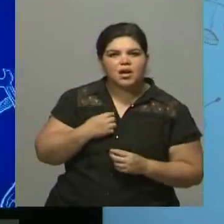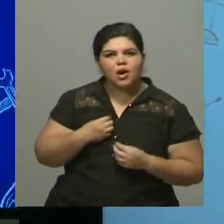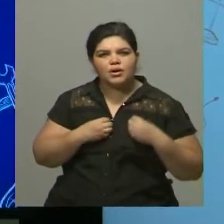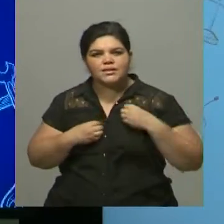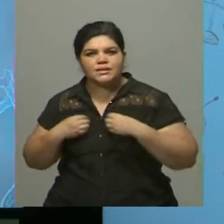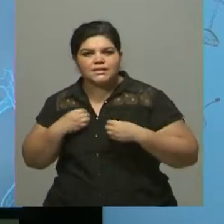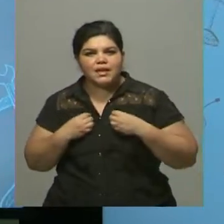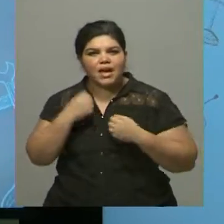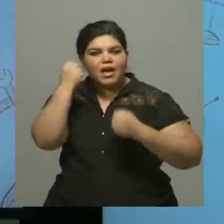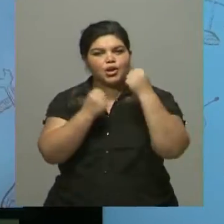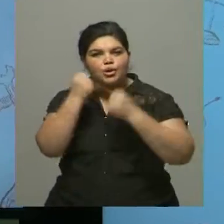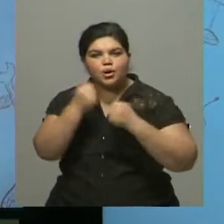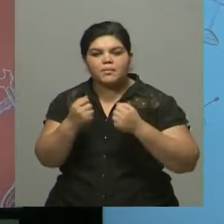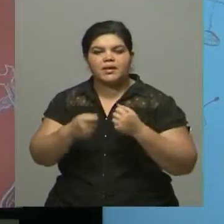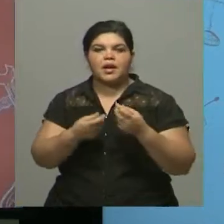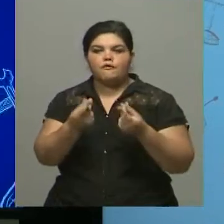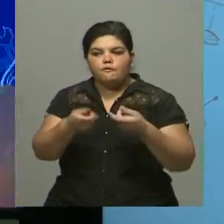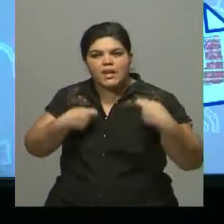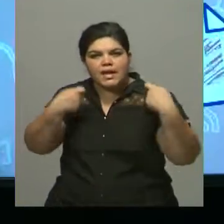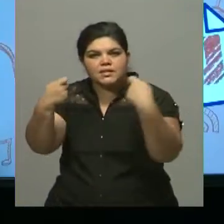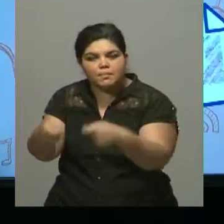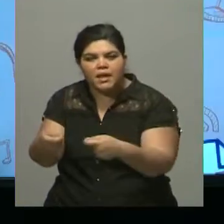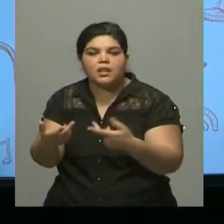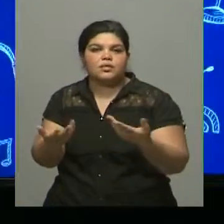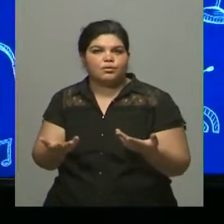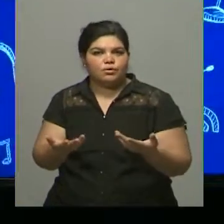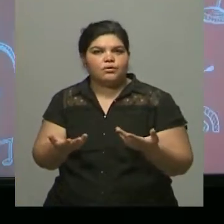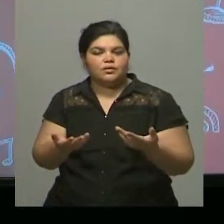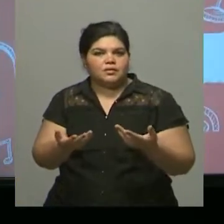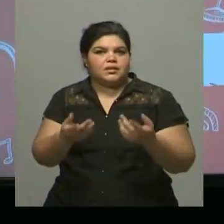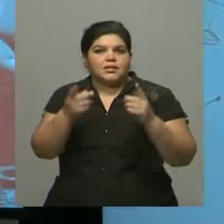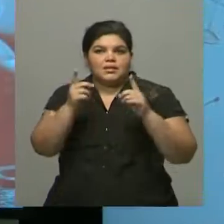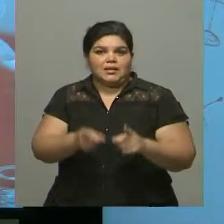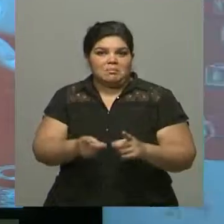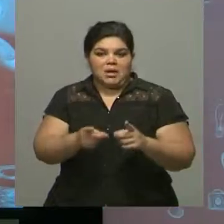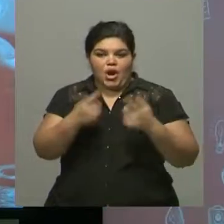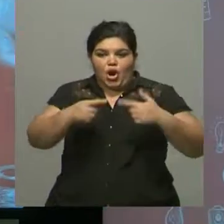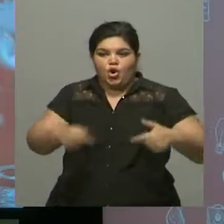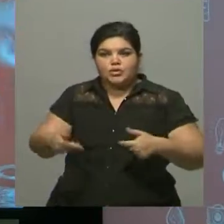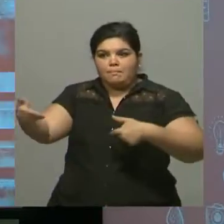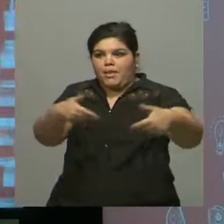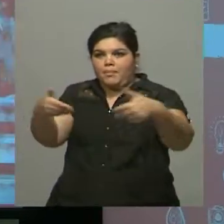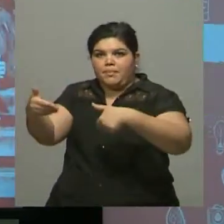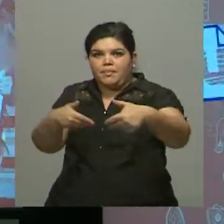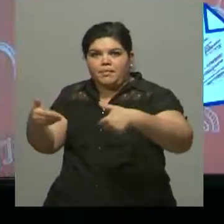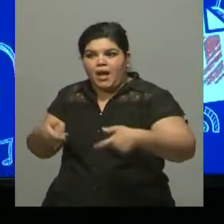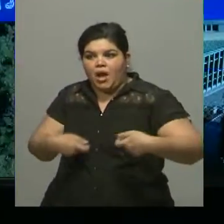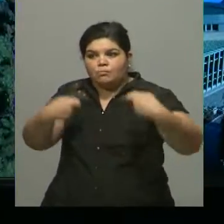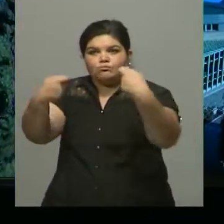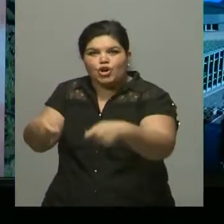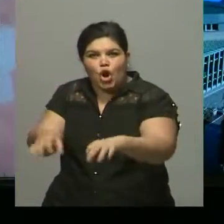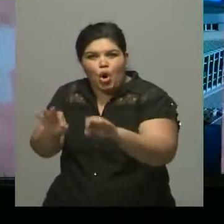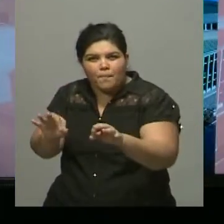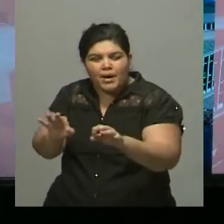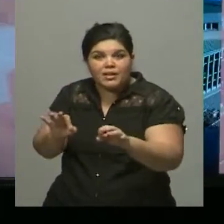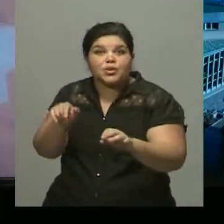económica que es el tema del financiamiento, si podemos realmente de alguna manera cubrir todas esas expectativas que generan, ¿no? Y algo, por